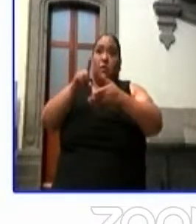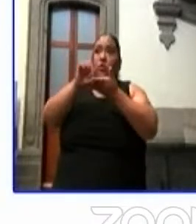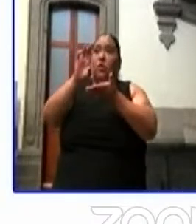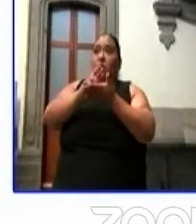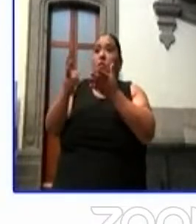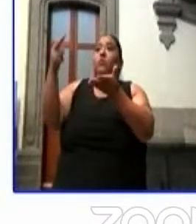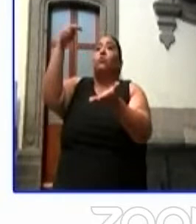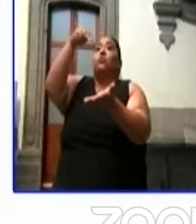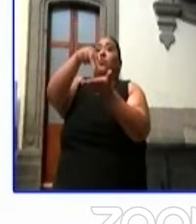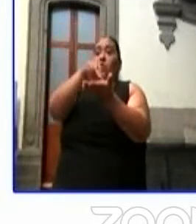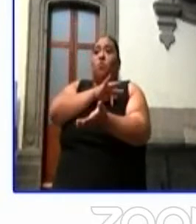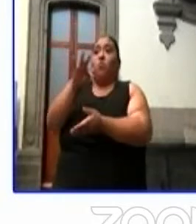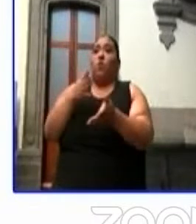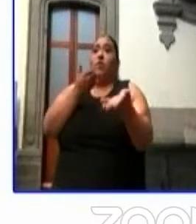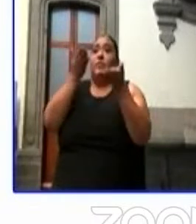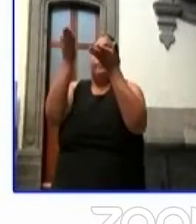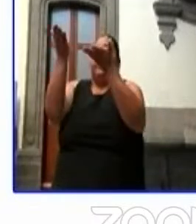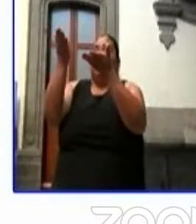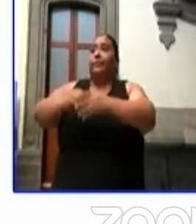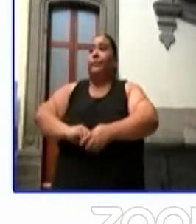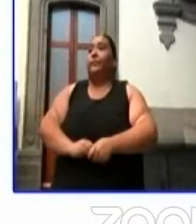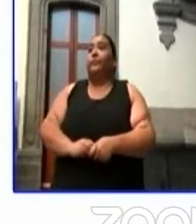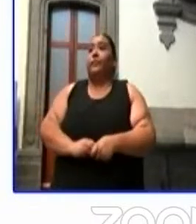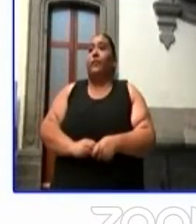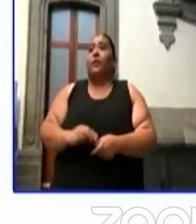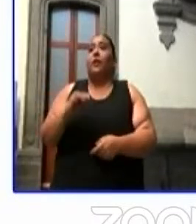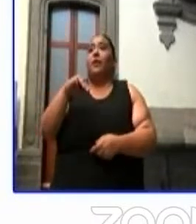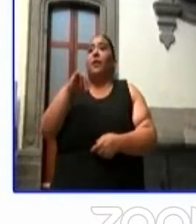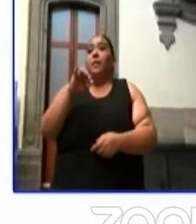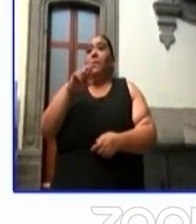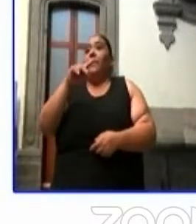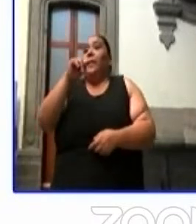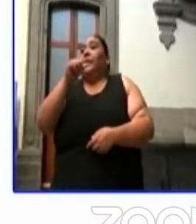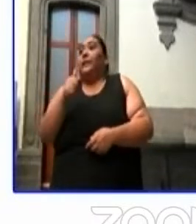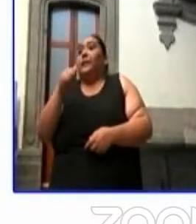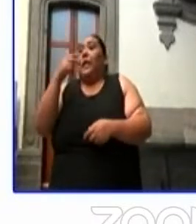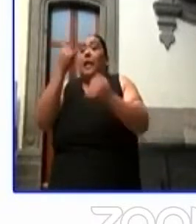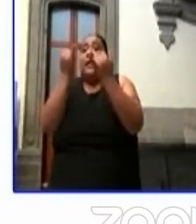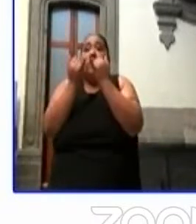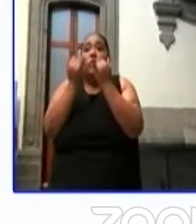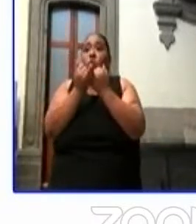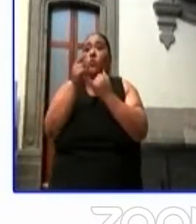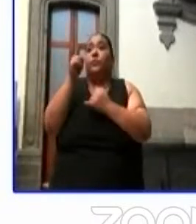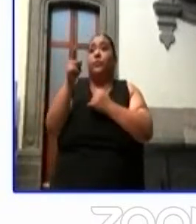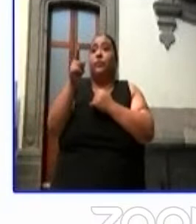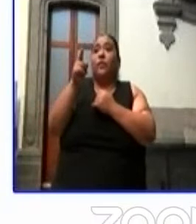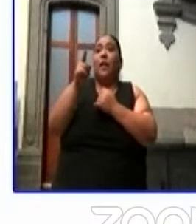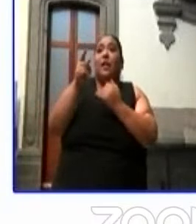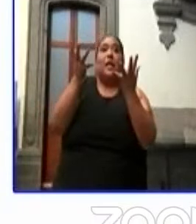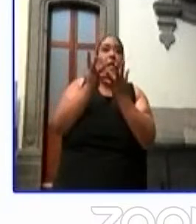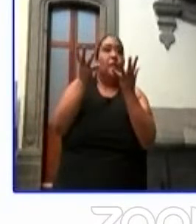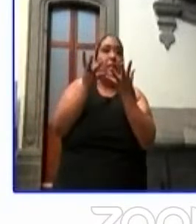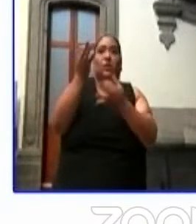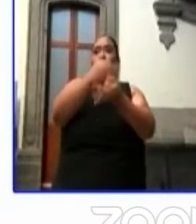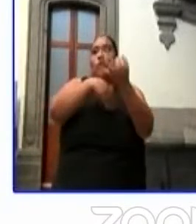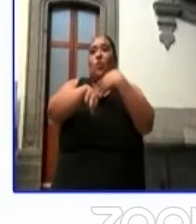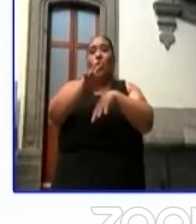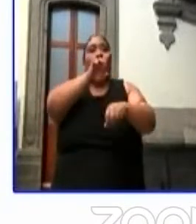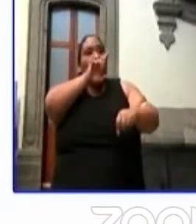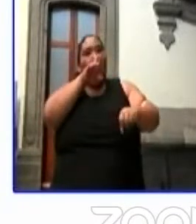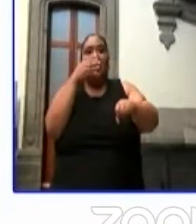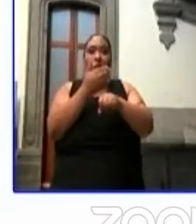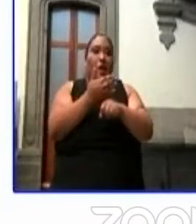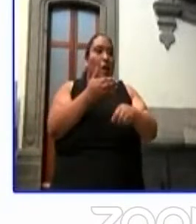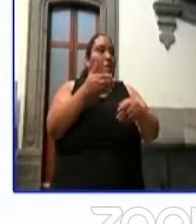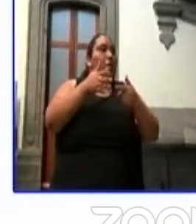por favor. Mirta fue también la autora responsable de estar dando seguimiento,